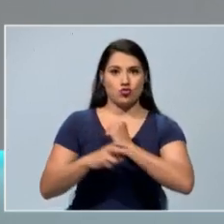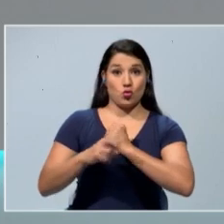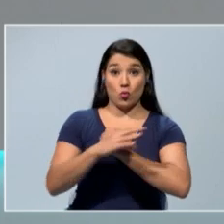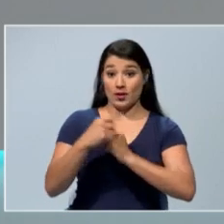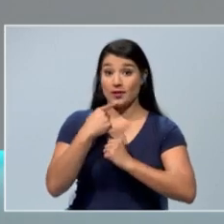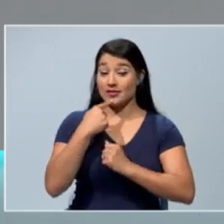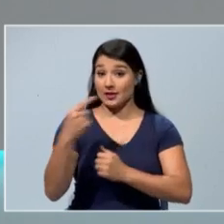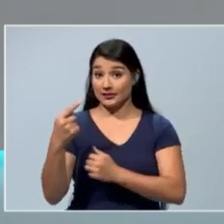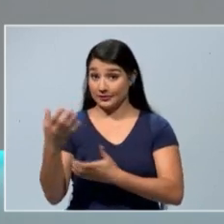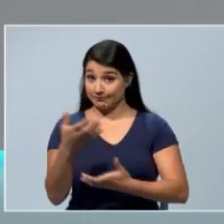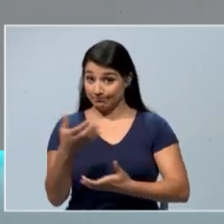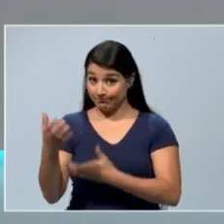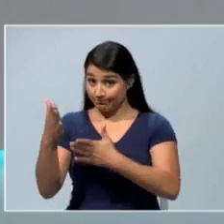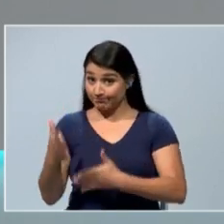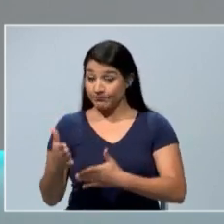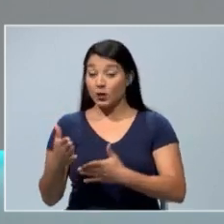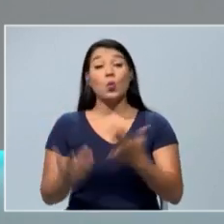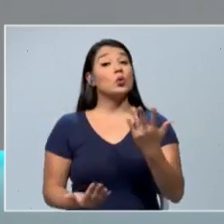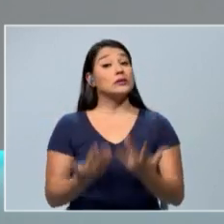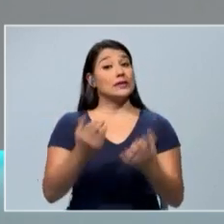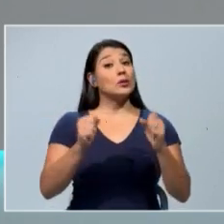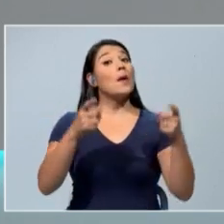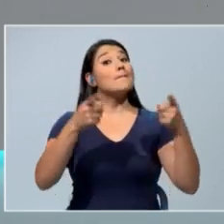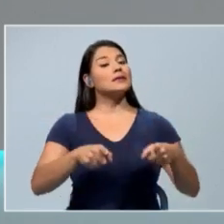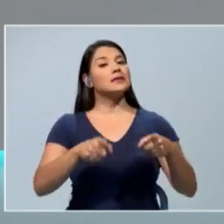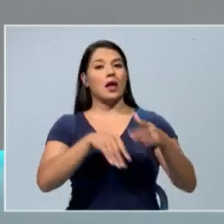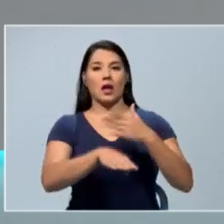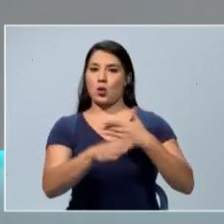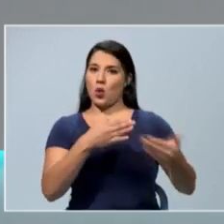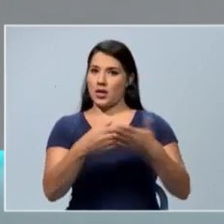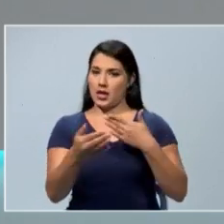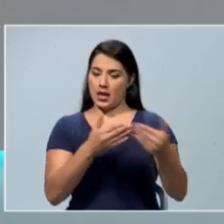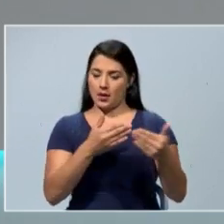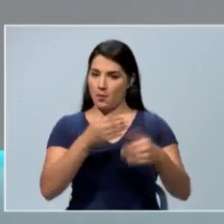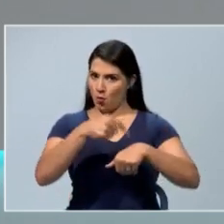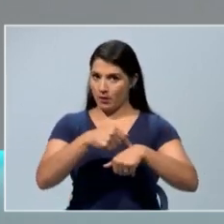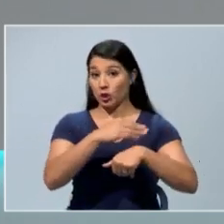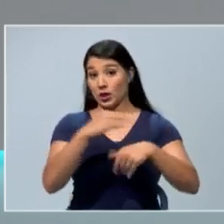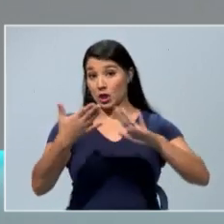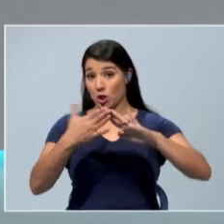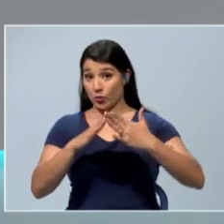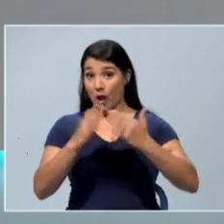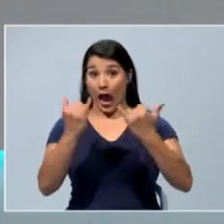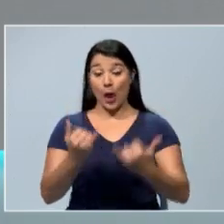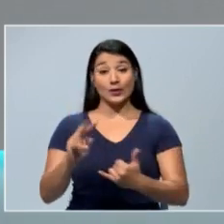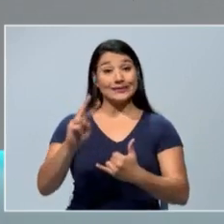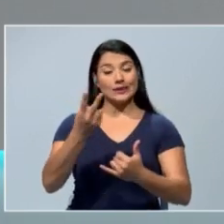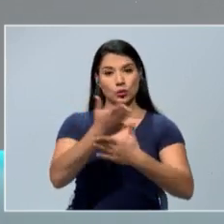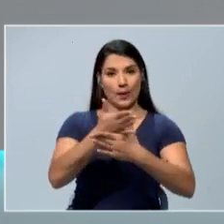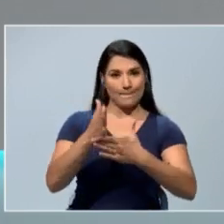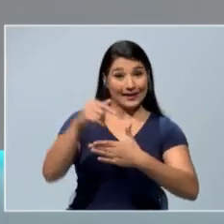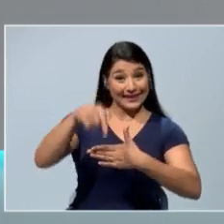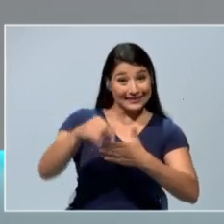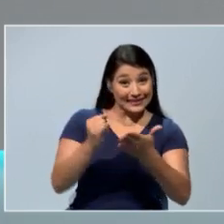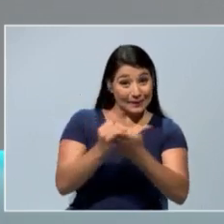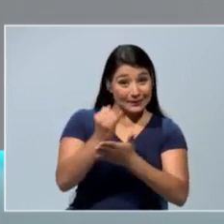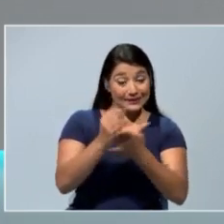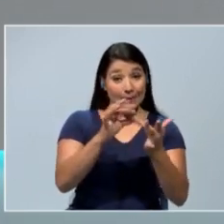gran escala es latente en muchas comunidades. Esta es la segunda entrega de este reportaje especial de Costa